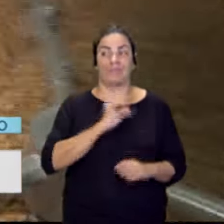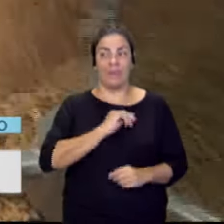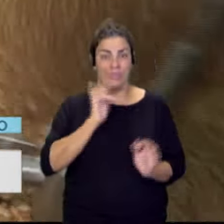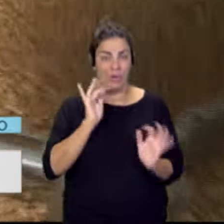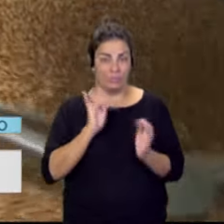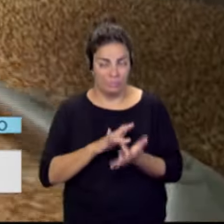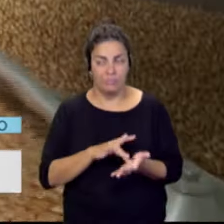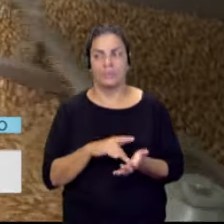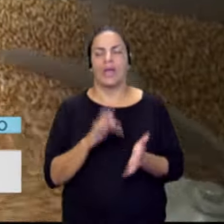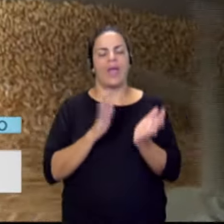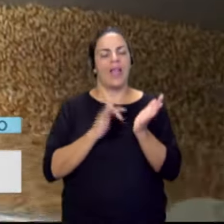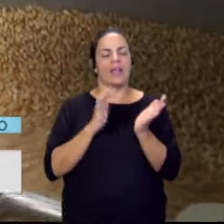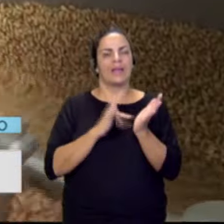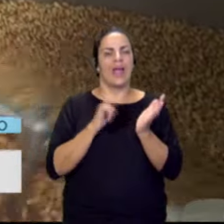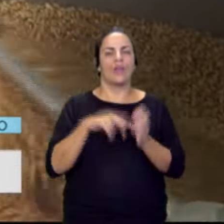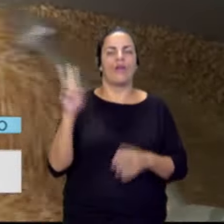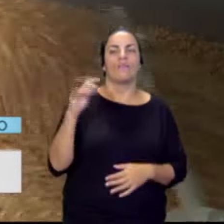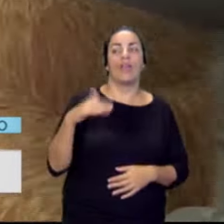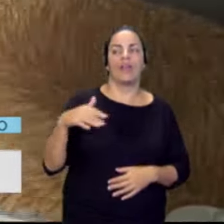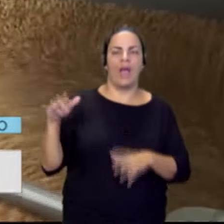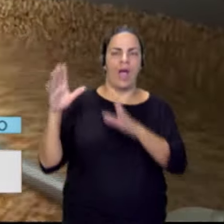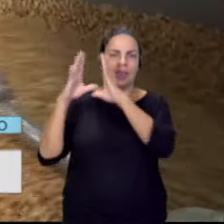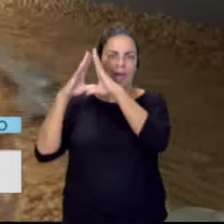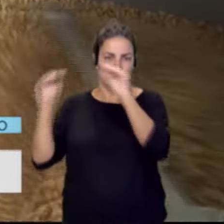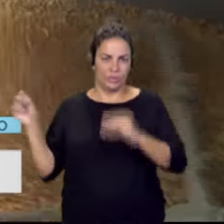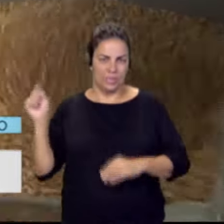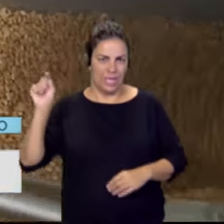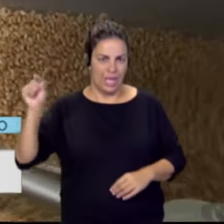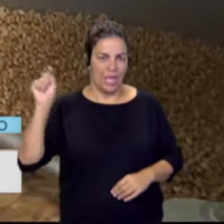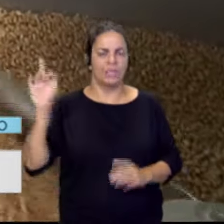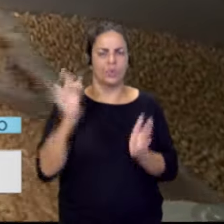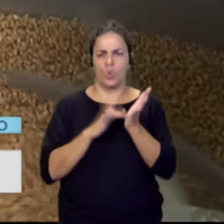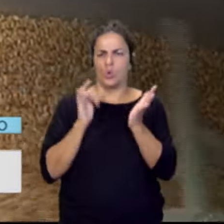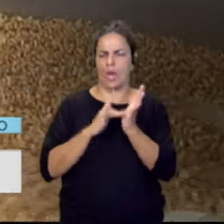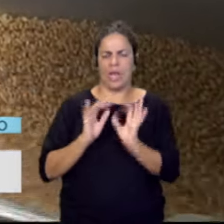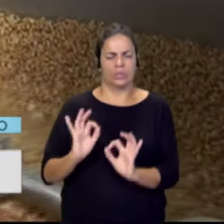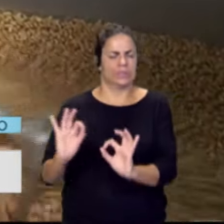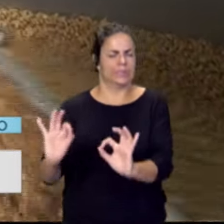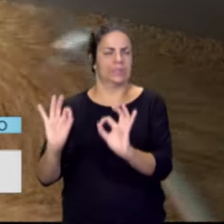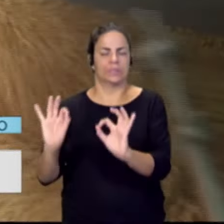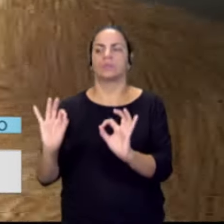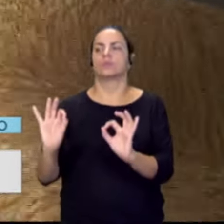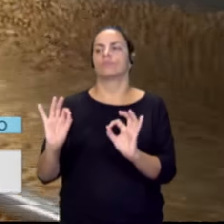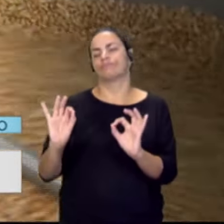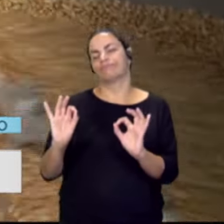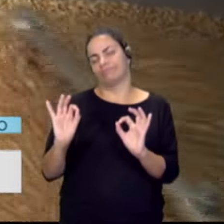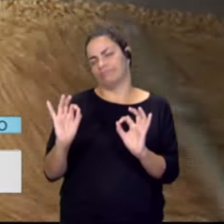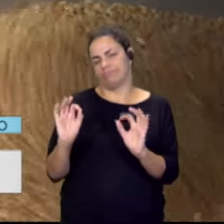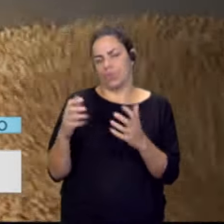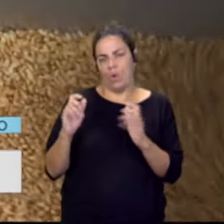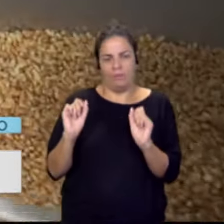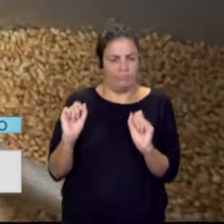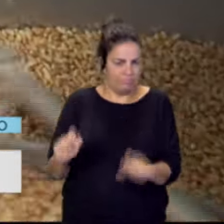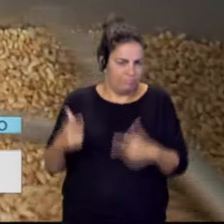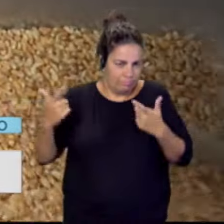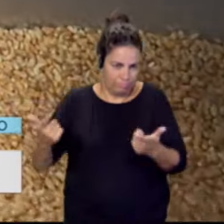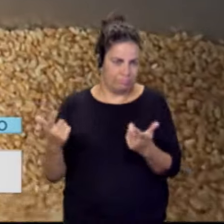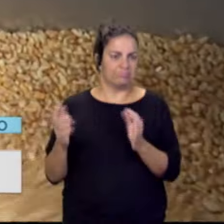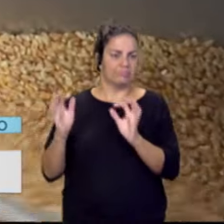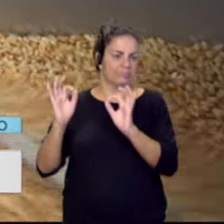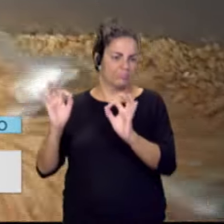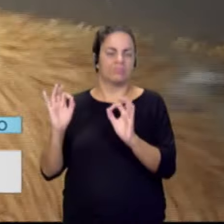procedente de Andalucía, es un grano pues muy selecto, es un grano no transgénico, y bueno, a la vista está de